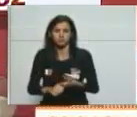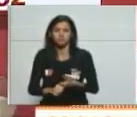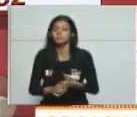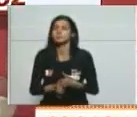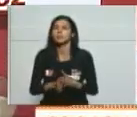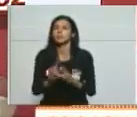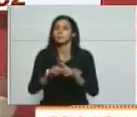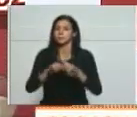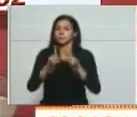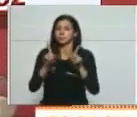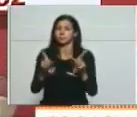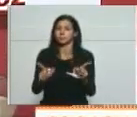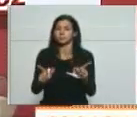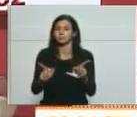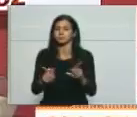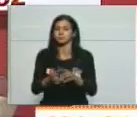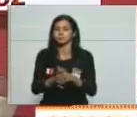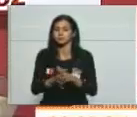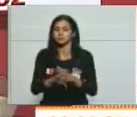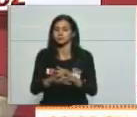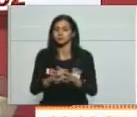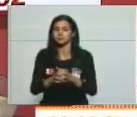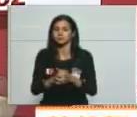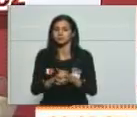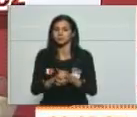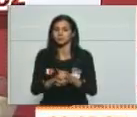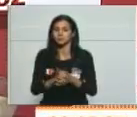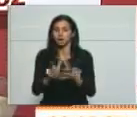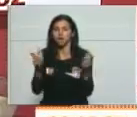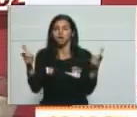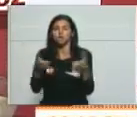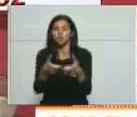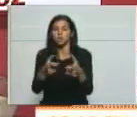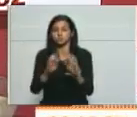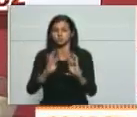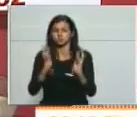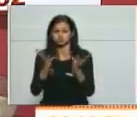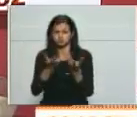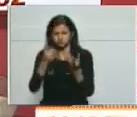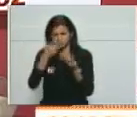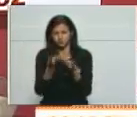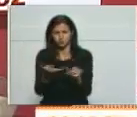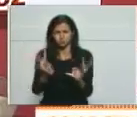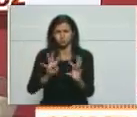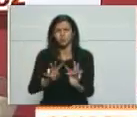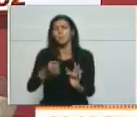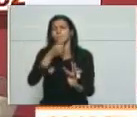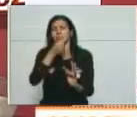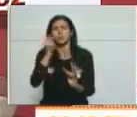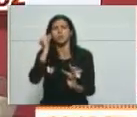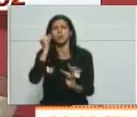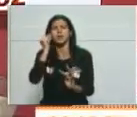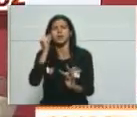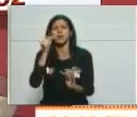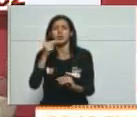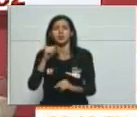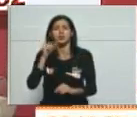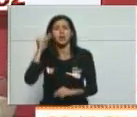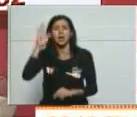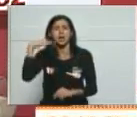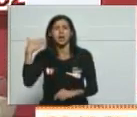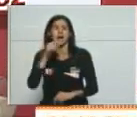Sin embargo, en esa rueda de prensa ella hace mención a lo de Barinas. ¿Y por qué será que no hace mención a Miranda,